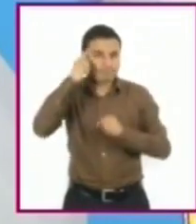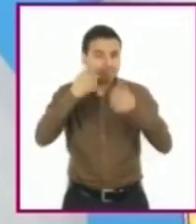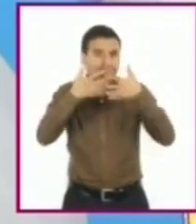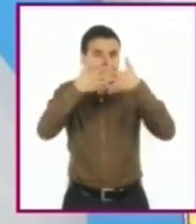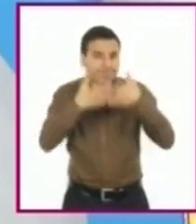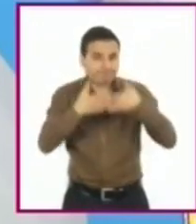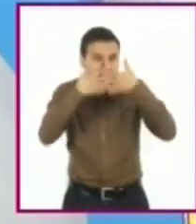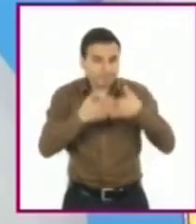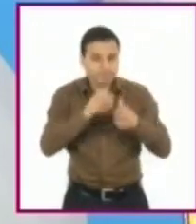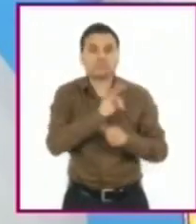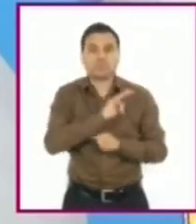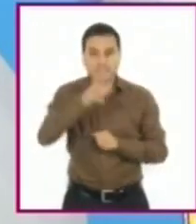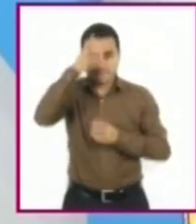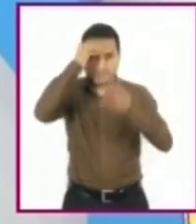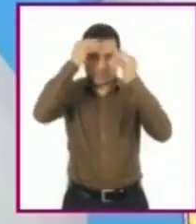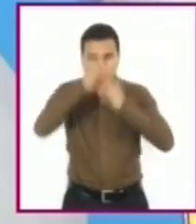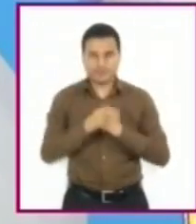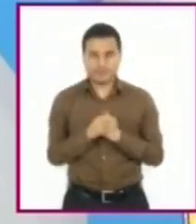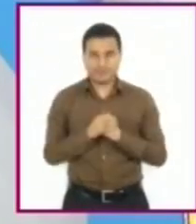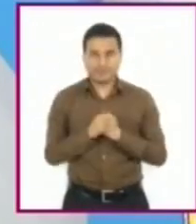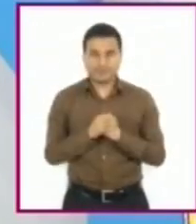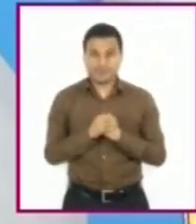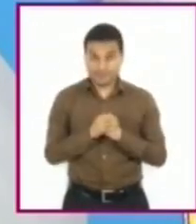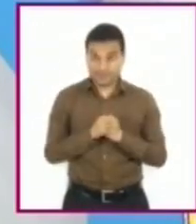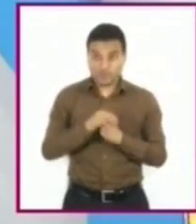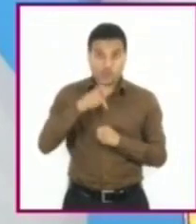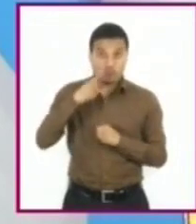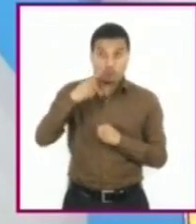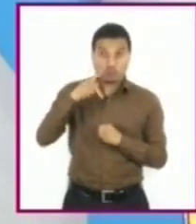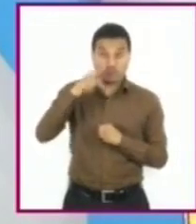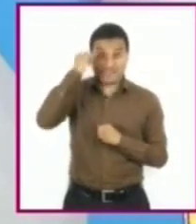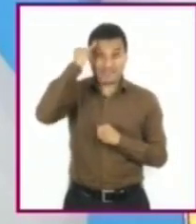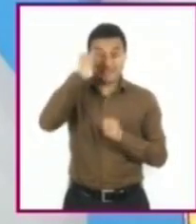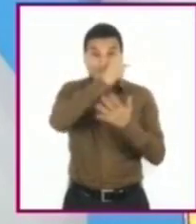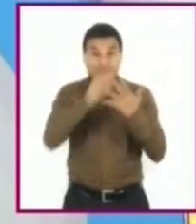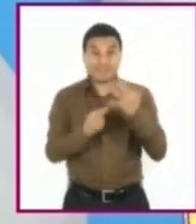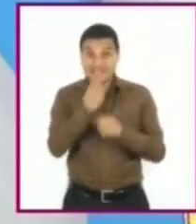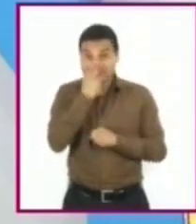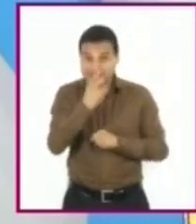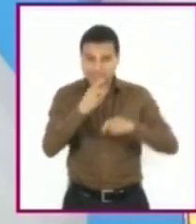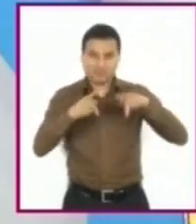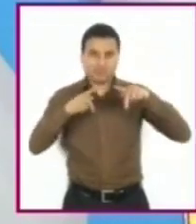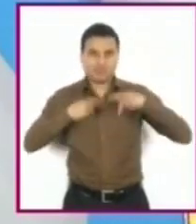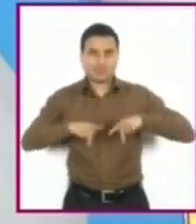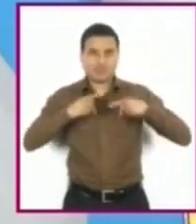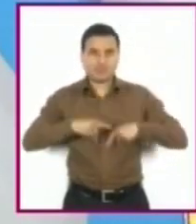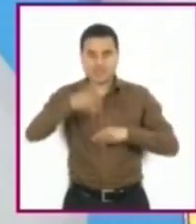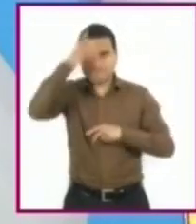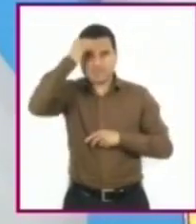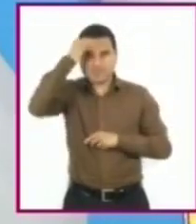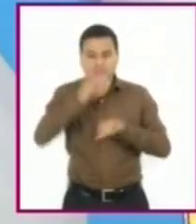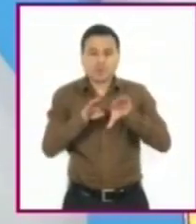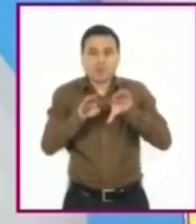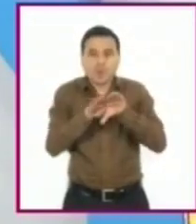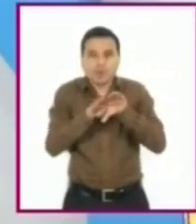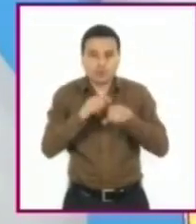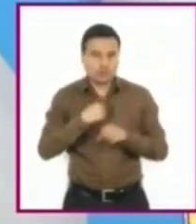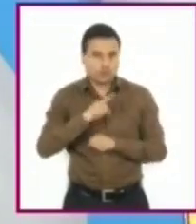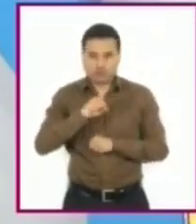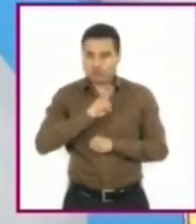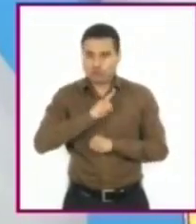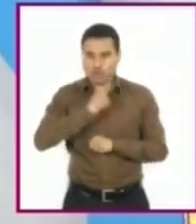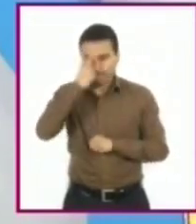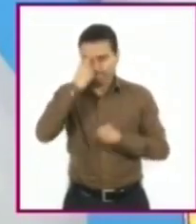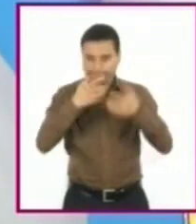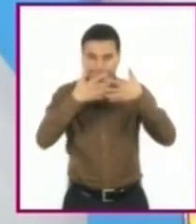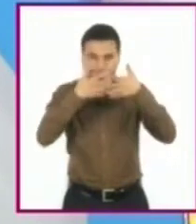acceder al conocimiento. Según las ideas ilustradas, la humanidad debía dejarse iluminar por la luz de la razón, ya que solo